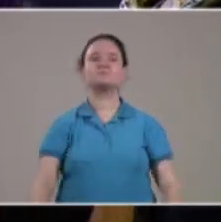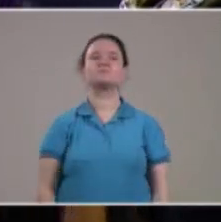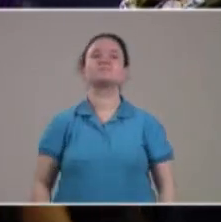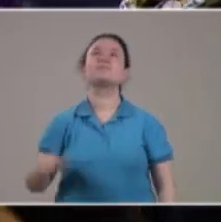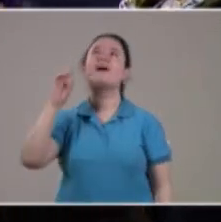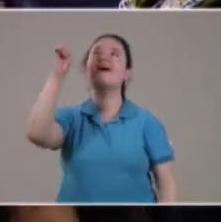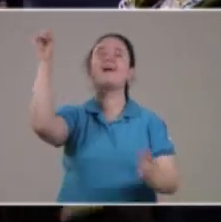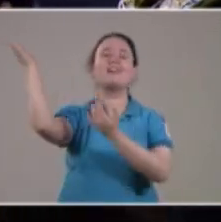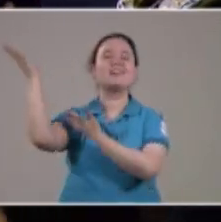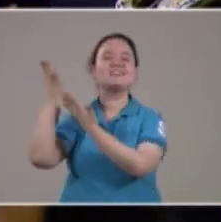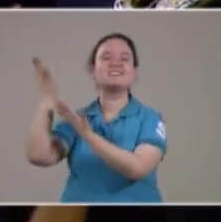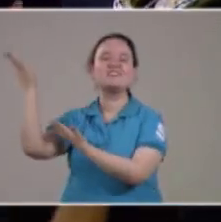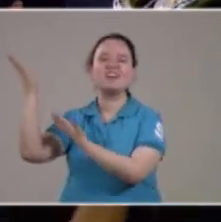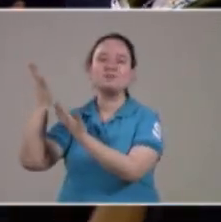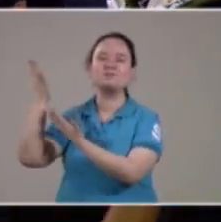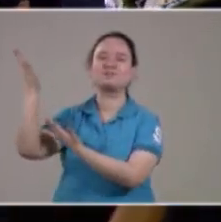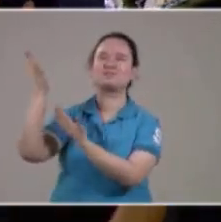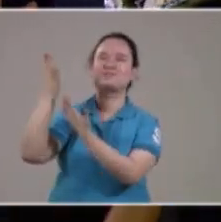le